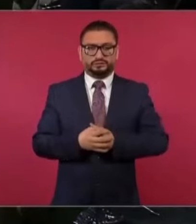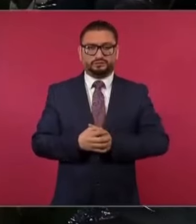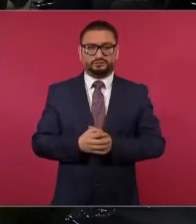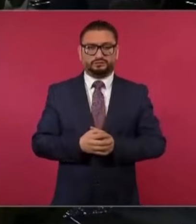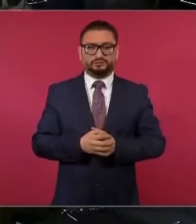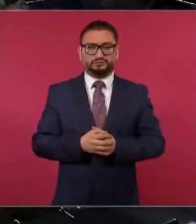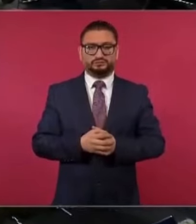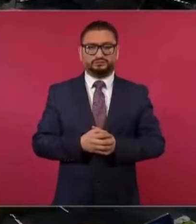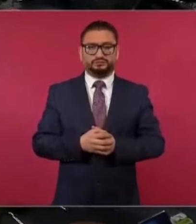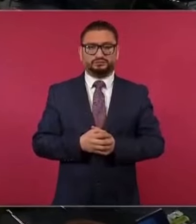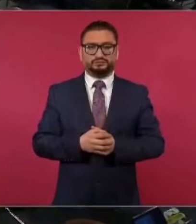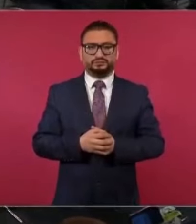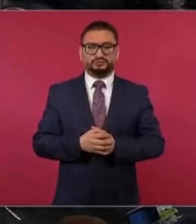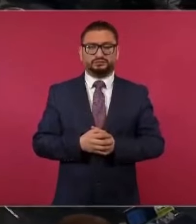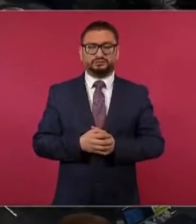y